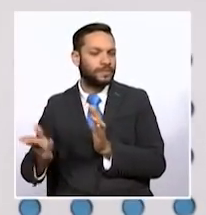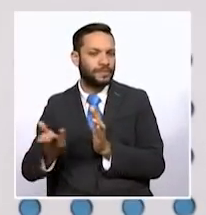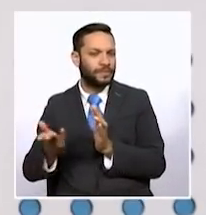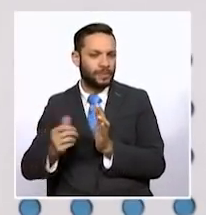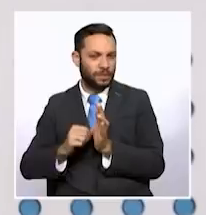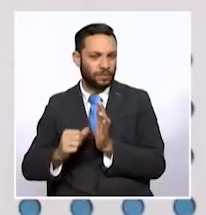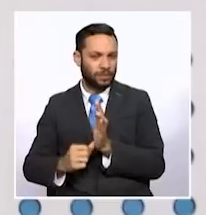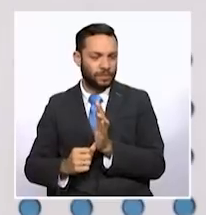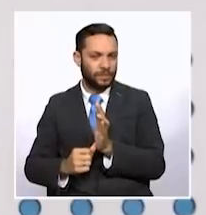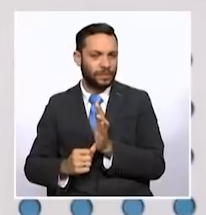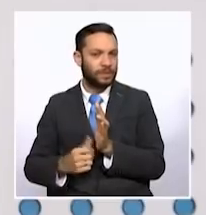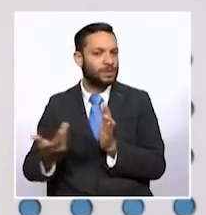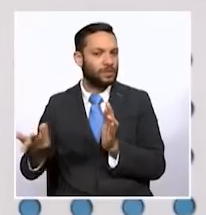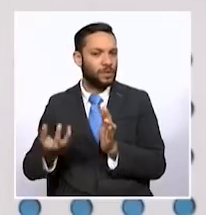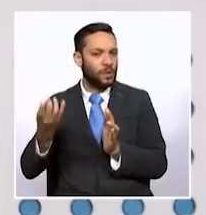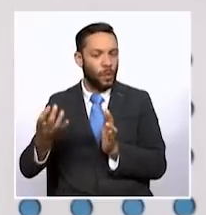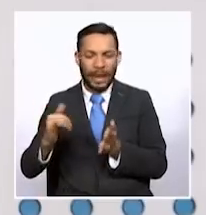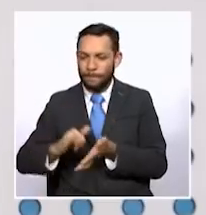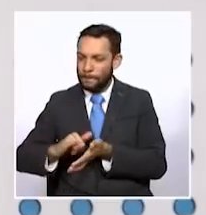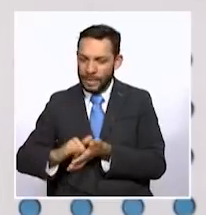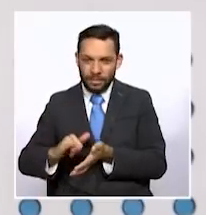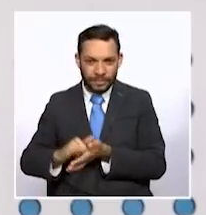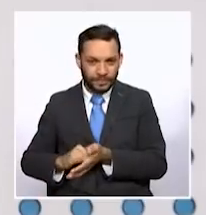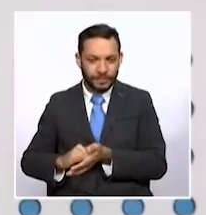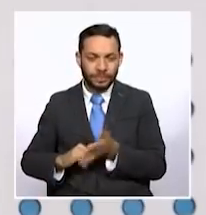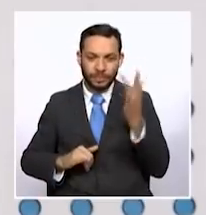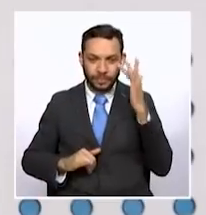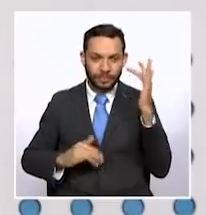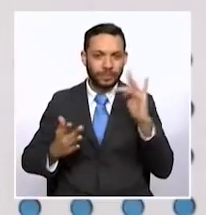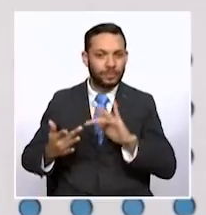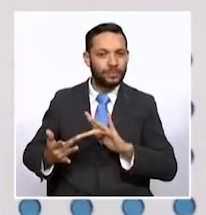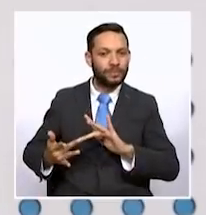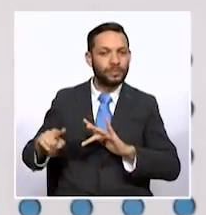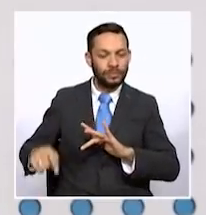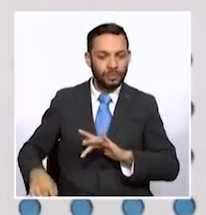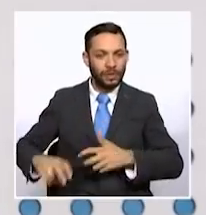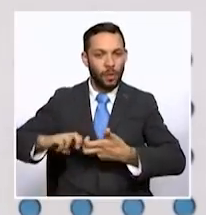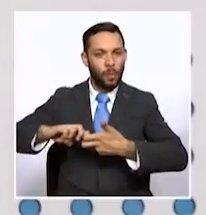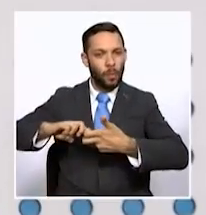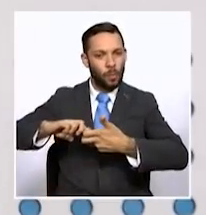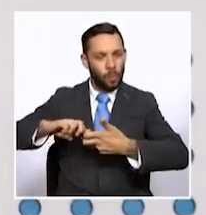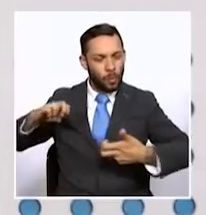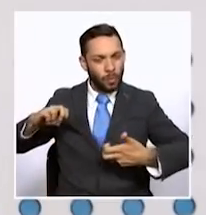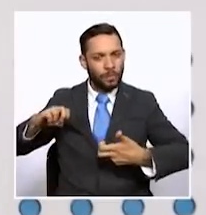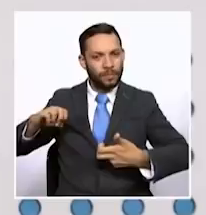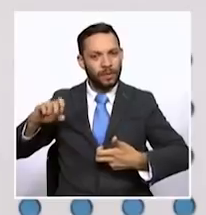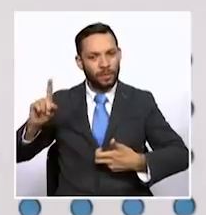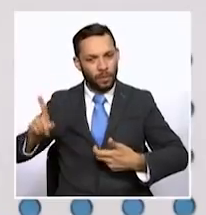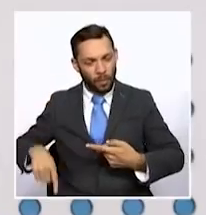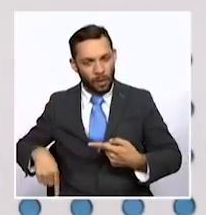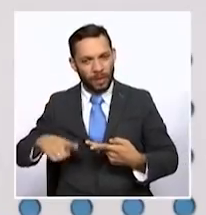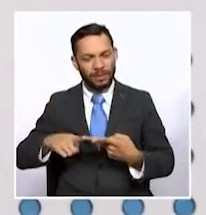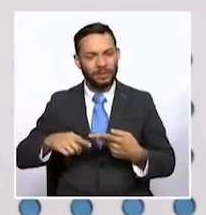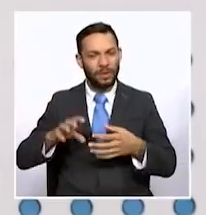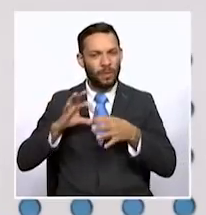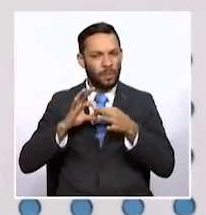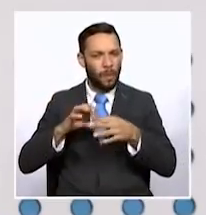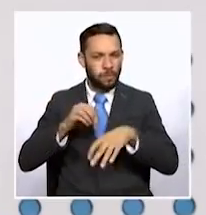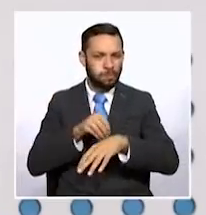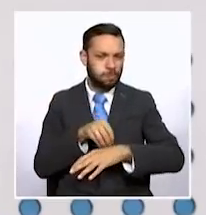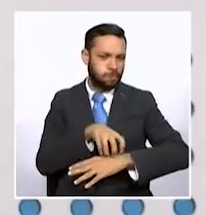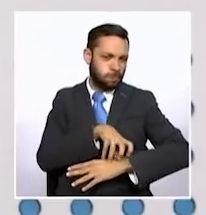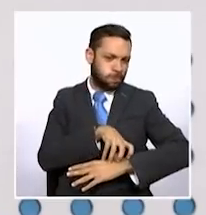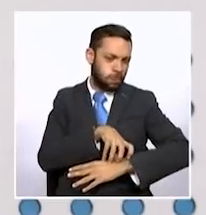de la cadera duelen en el mismo sitio, pero están relacionadas principalmente con los tejidos blandos. Entonces puede ser una bursitis del trocánter, un síndrome